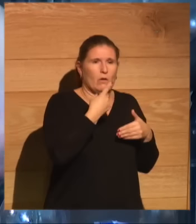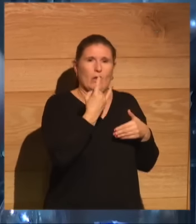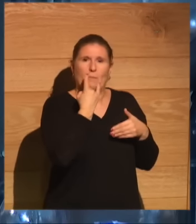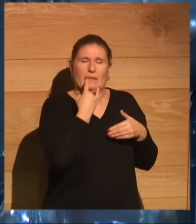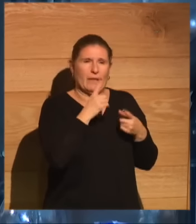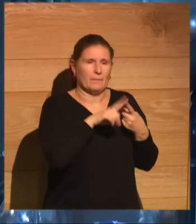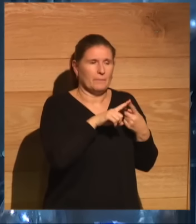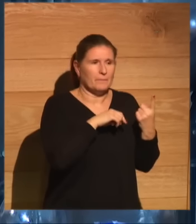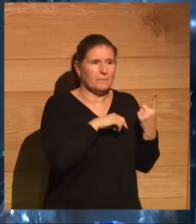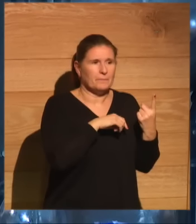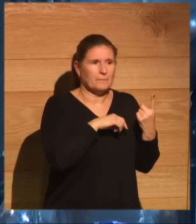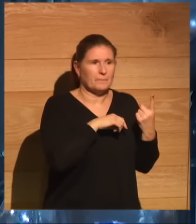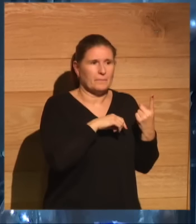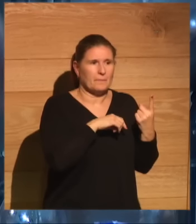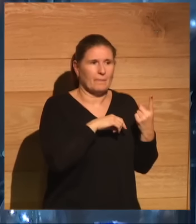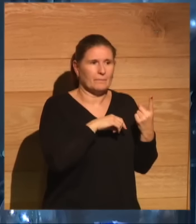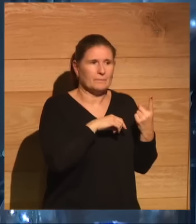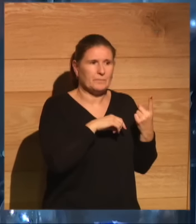Eduardo,